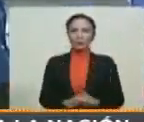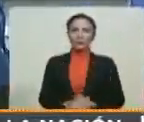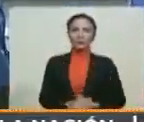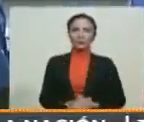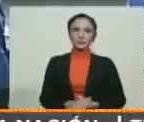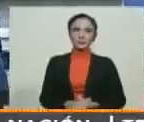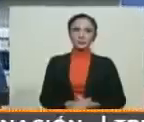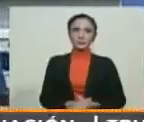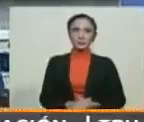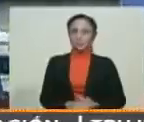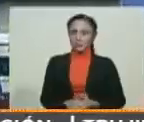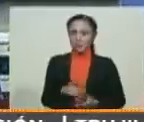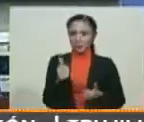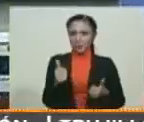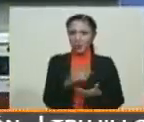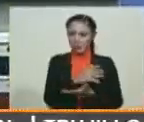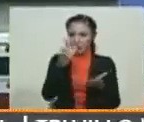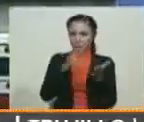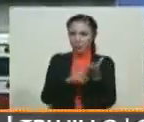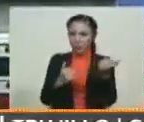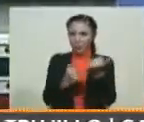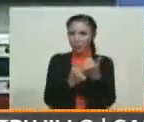si les gusta la idea